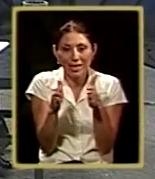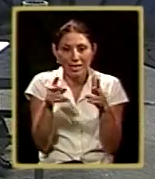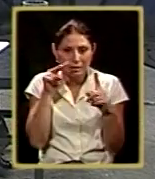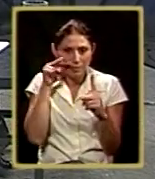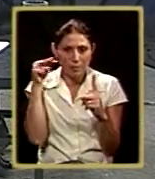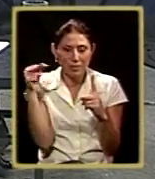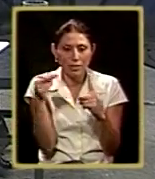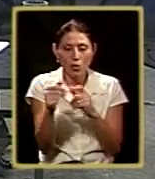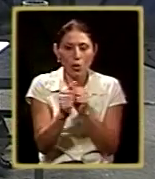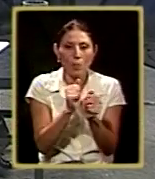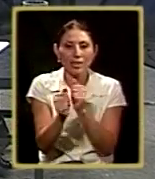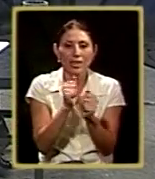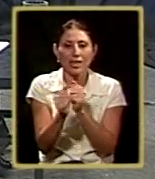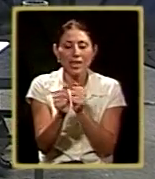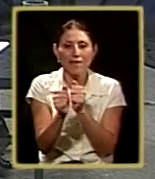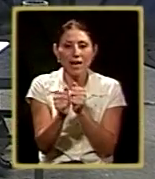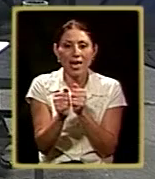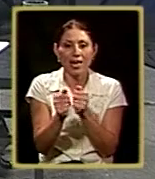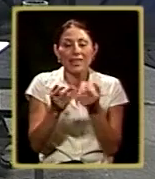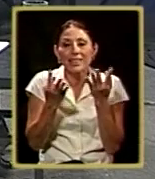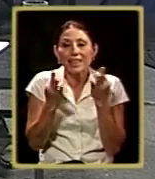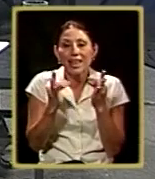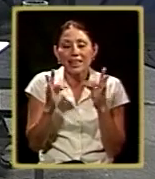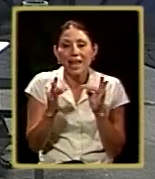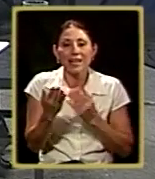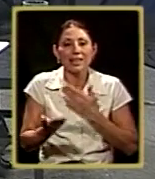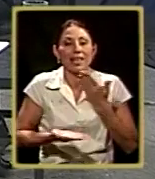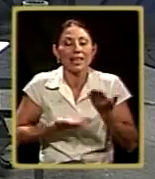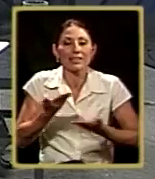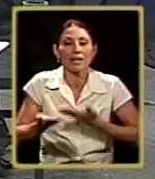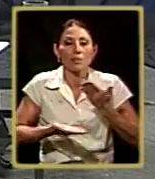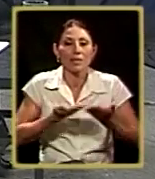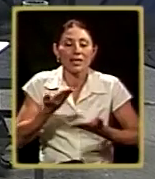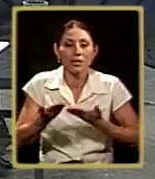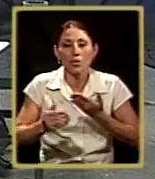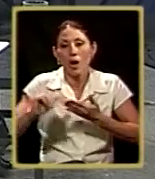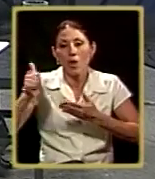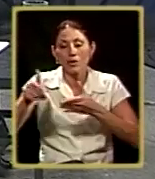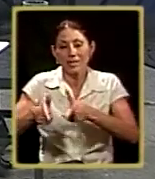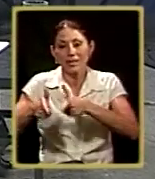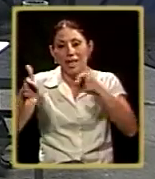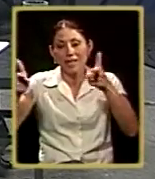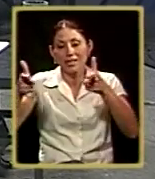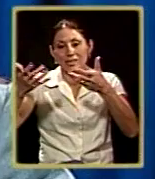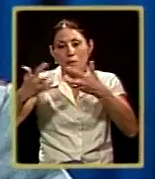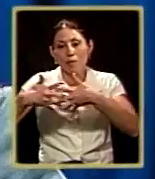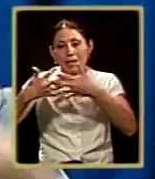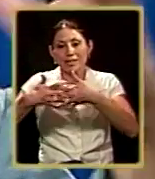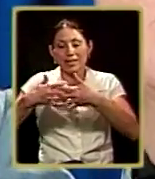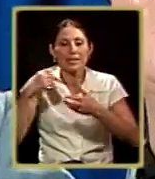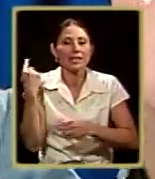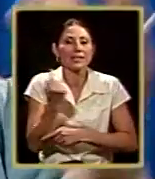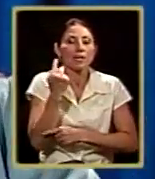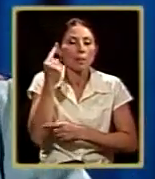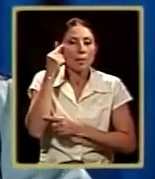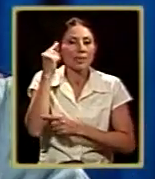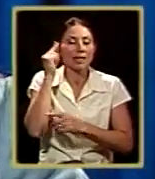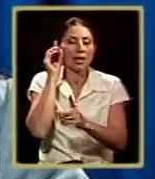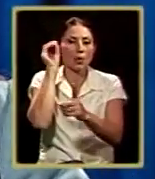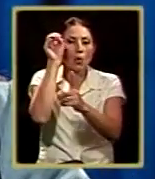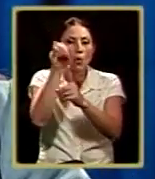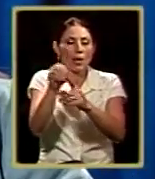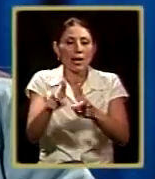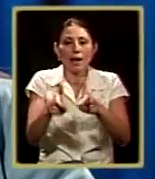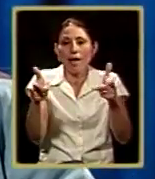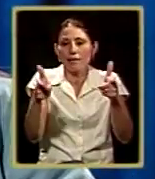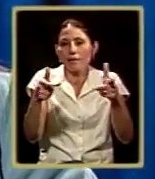competitiva, tratar de darle servicio o ser proveedores de grandes empresas y pensar siempre en una meta grande de